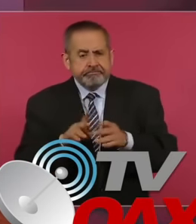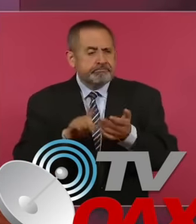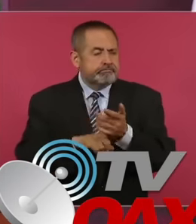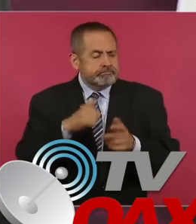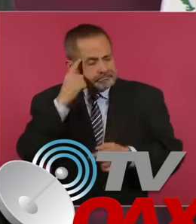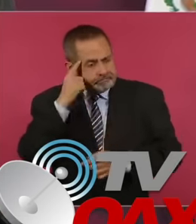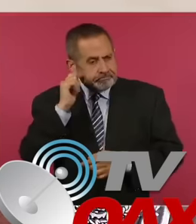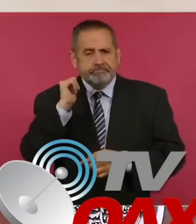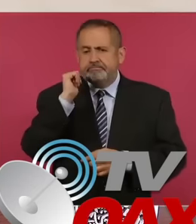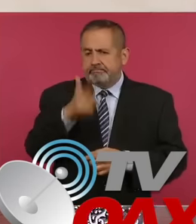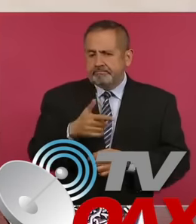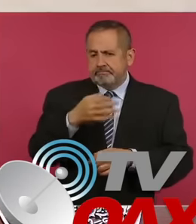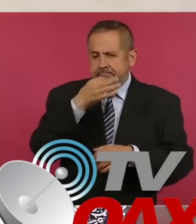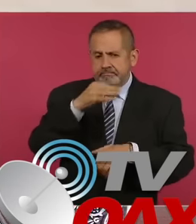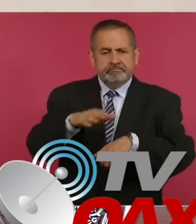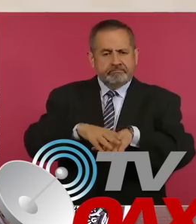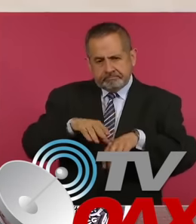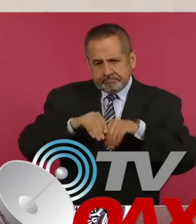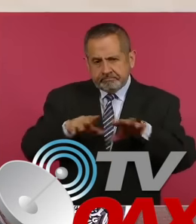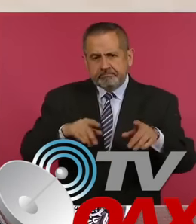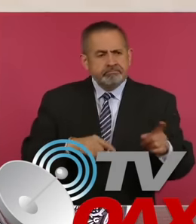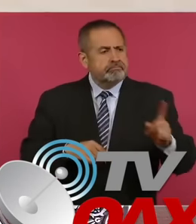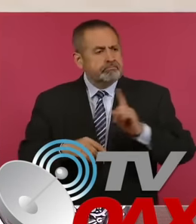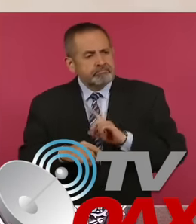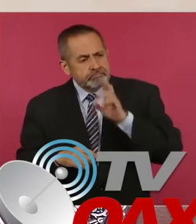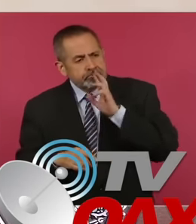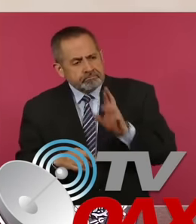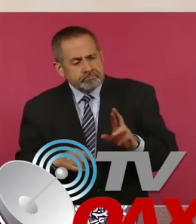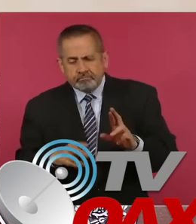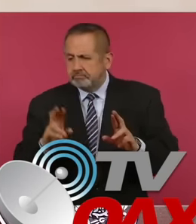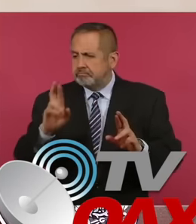tengamos una propuesta.